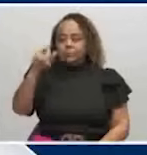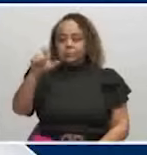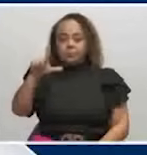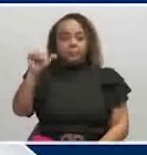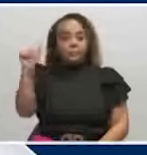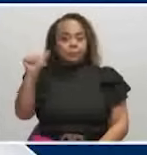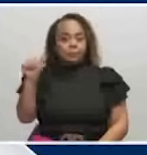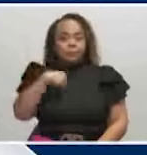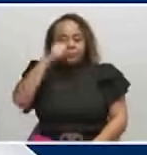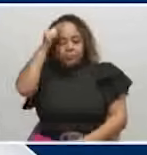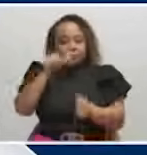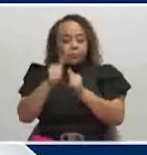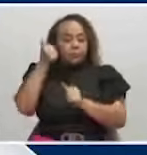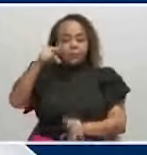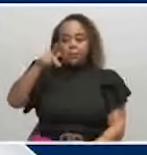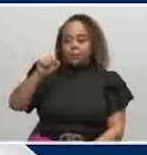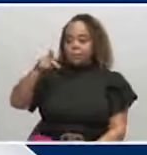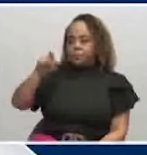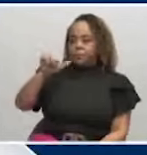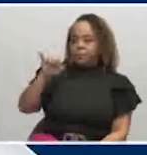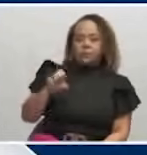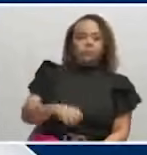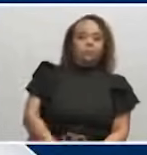Popeye, o sea, han habido ligas